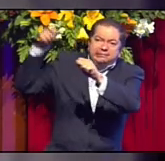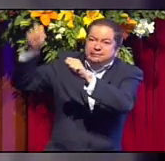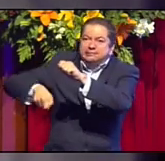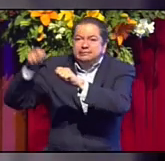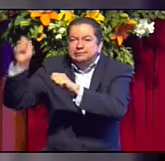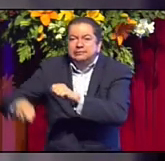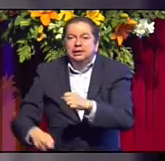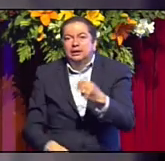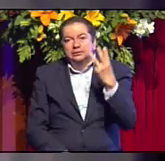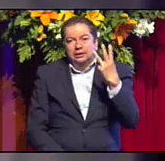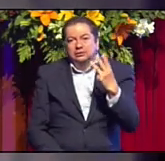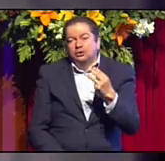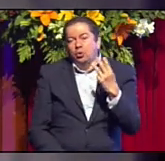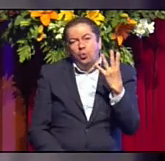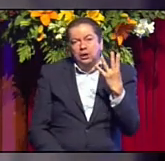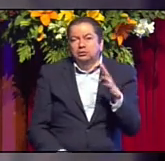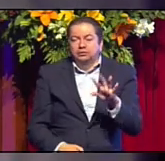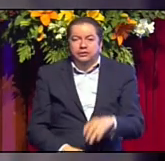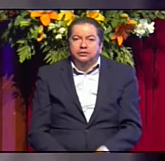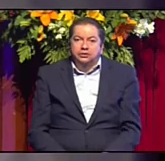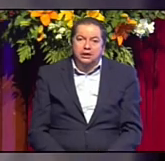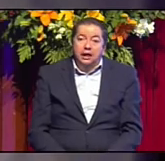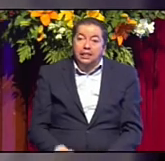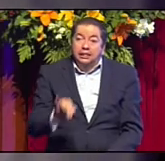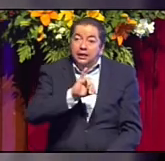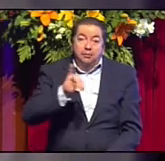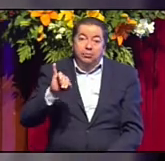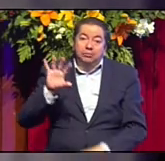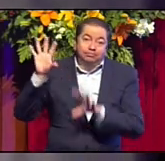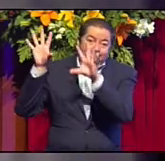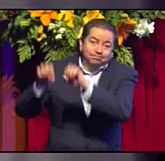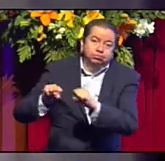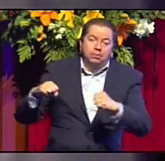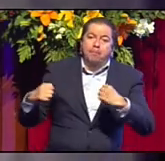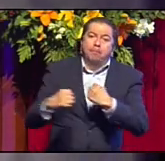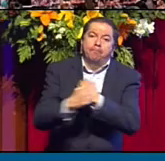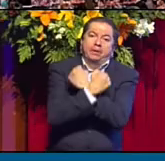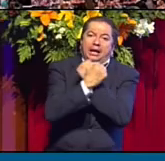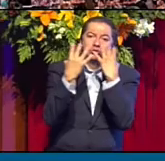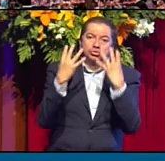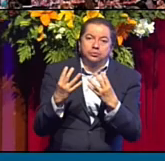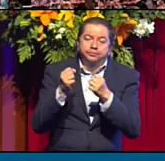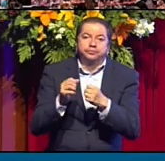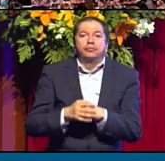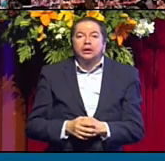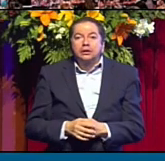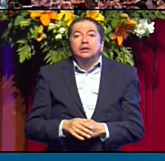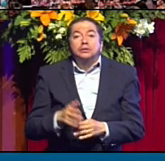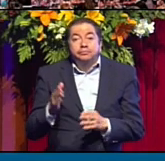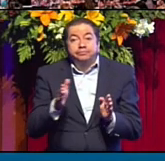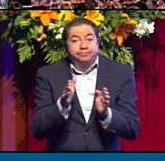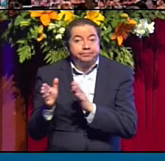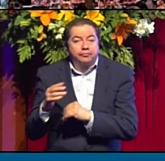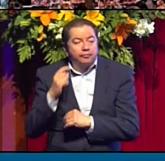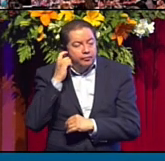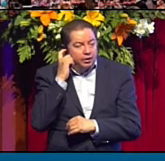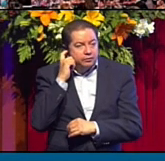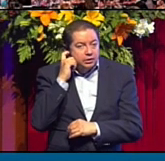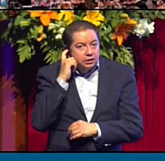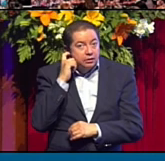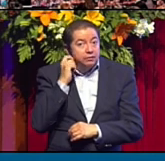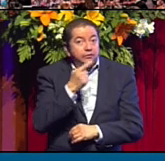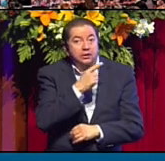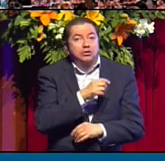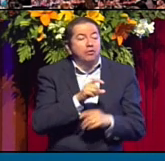imágenes de nuestra Gabriela Mistral. Bueno, ahí están las imágenes, las 70 imágenes que hablan de una Gabriela Mistral única